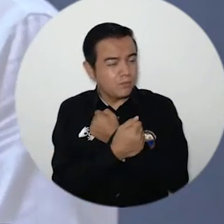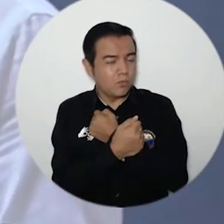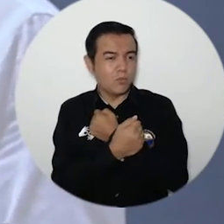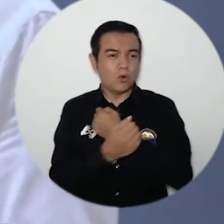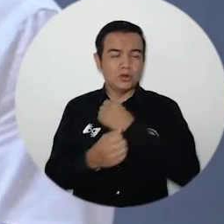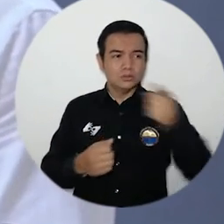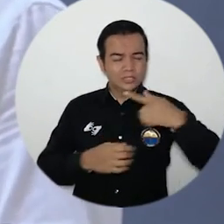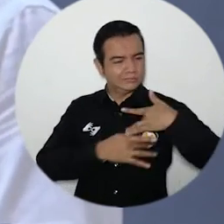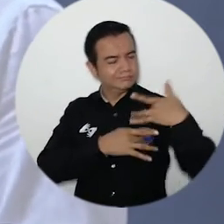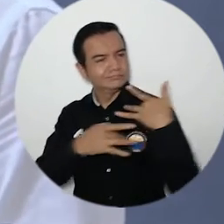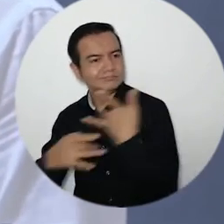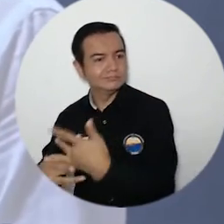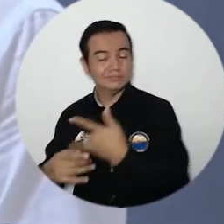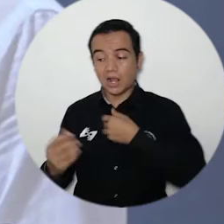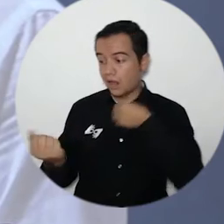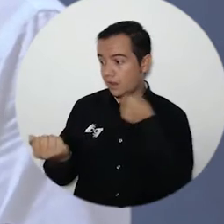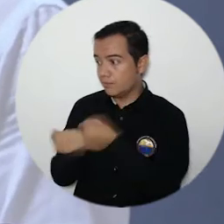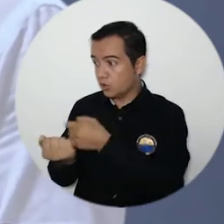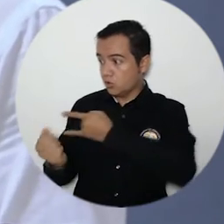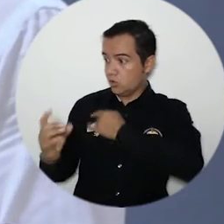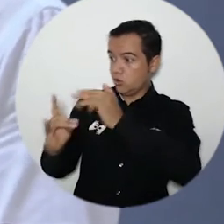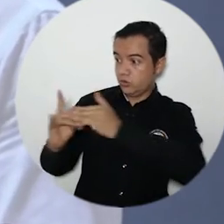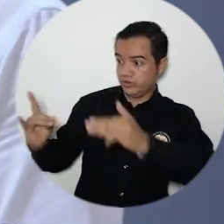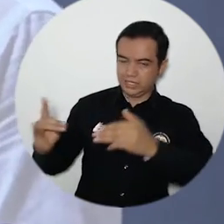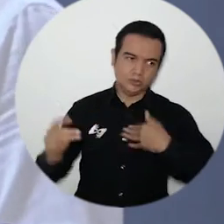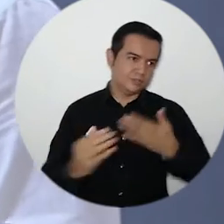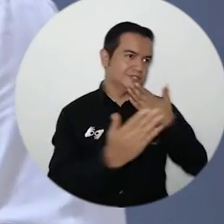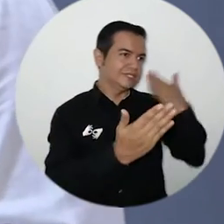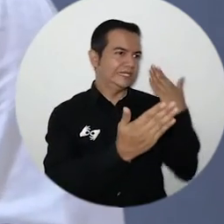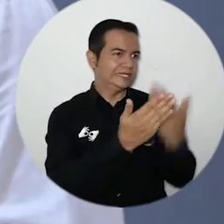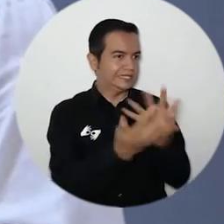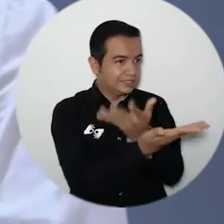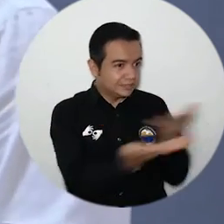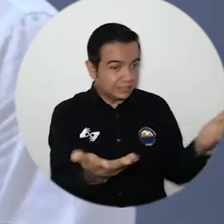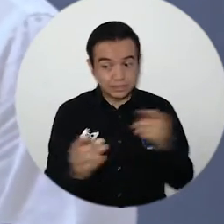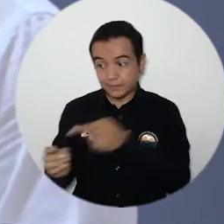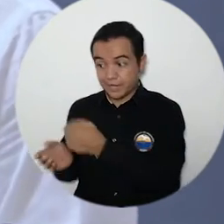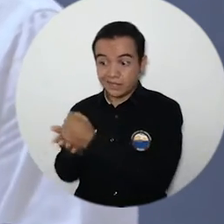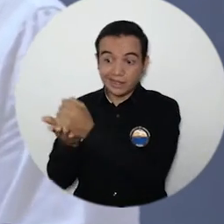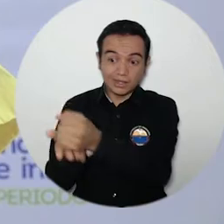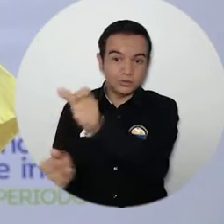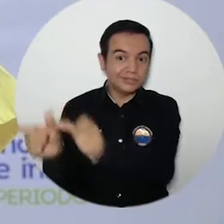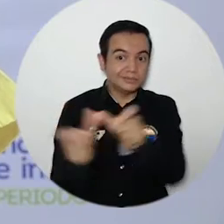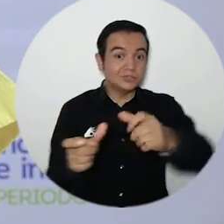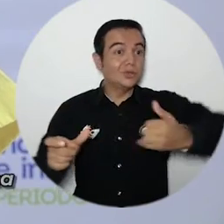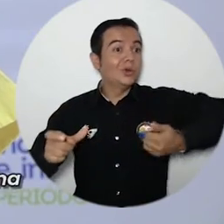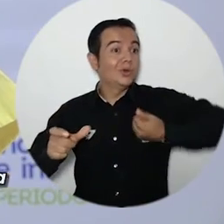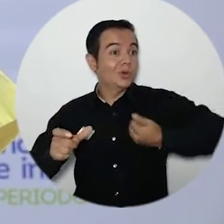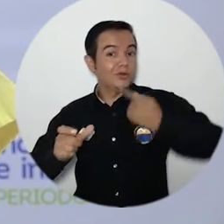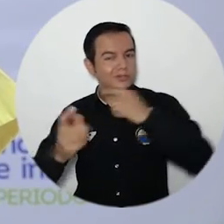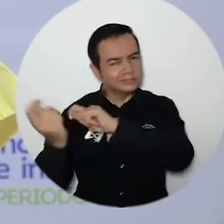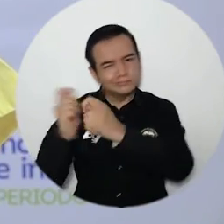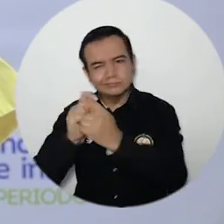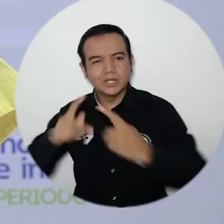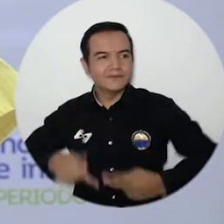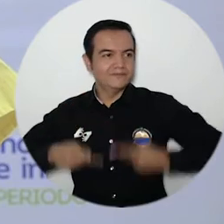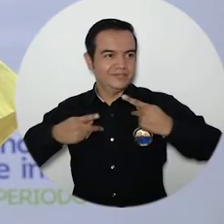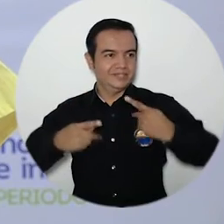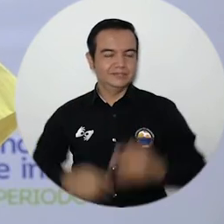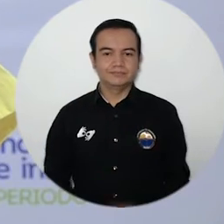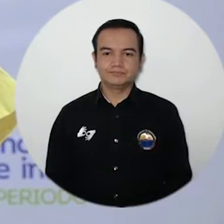esa disposición, a servirle bien a la universidad para transformar la vida de nuestros jóvenes a través de la educación. Este reconocimiento